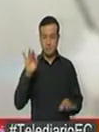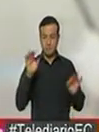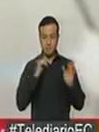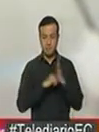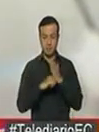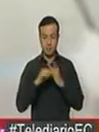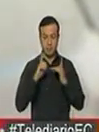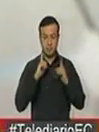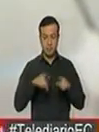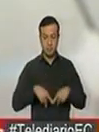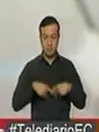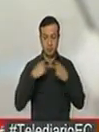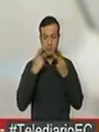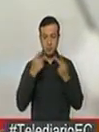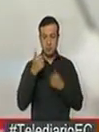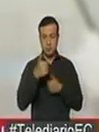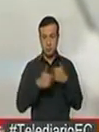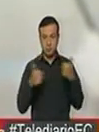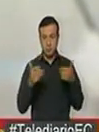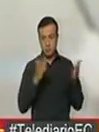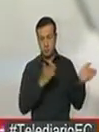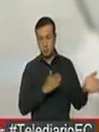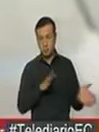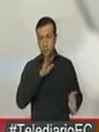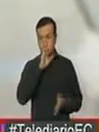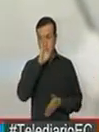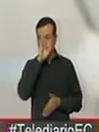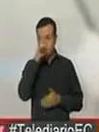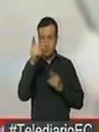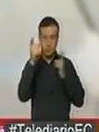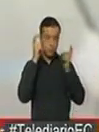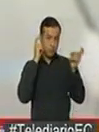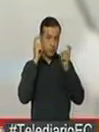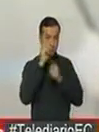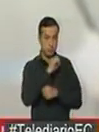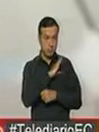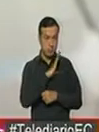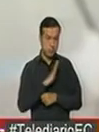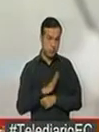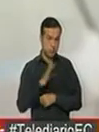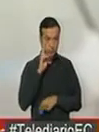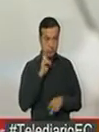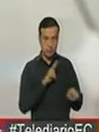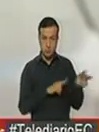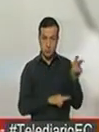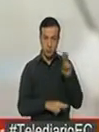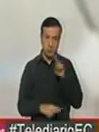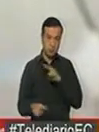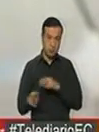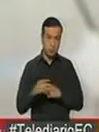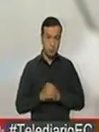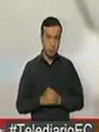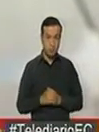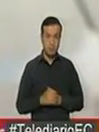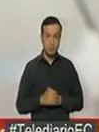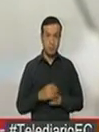Salud Pública, más las otras autoridades que habitualmente ya hacen el control para prevenir ingreso de especies invasoras, estarán